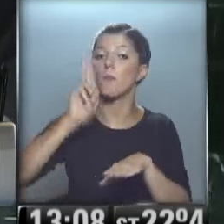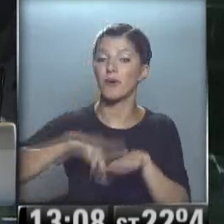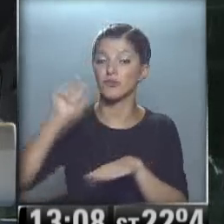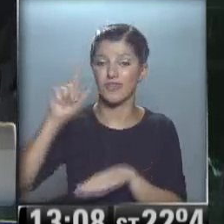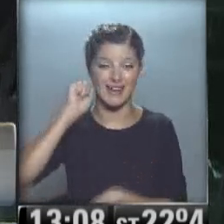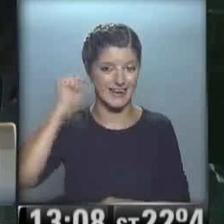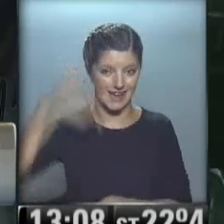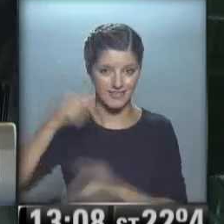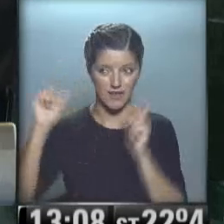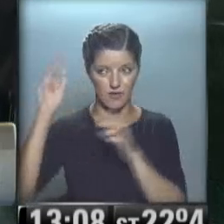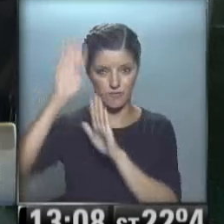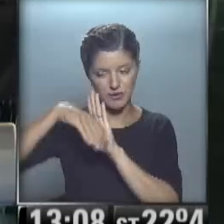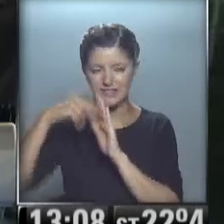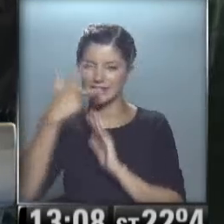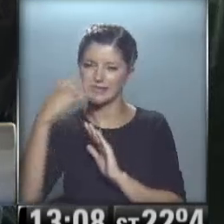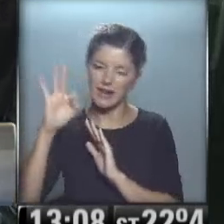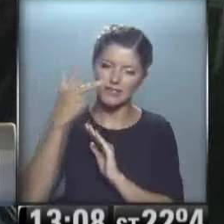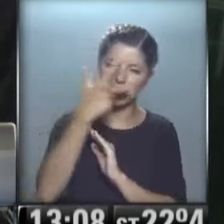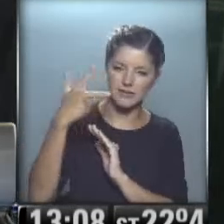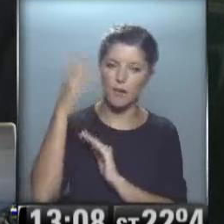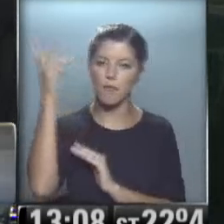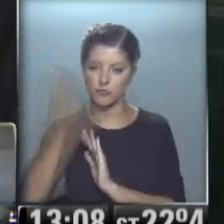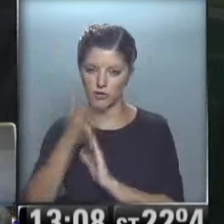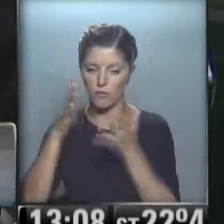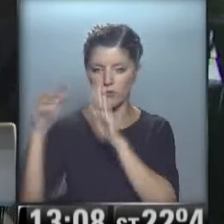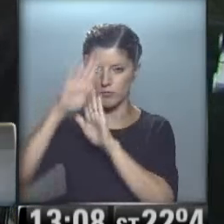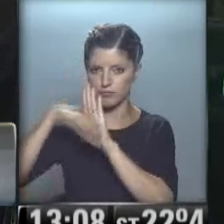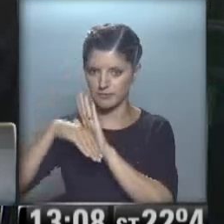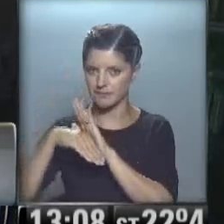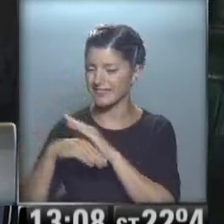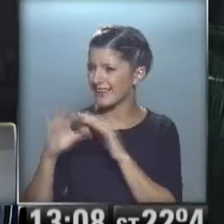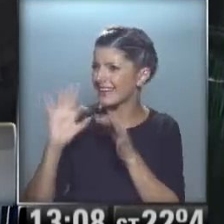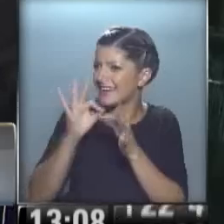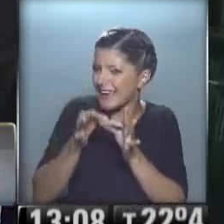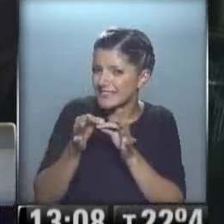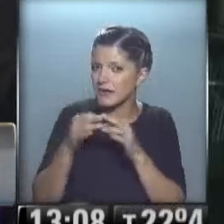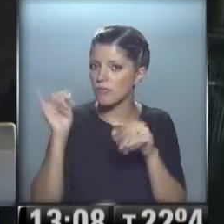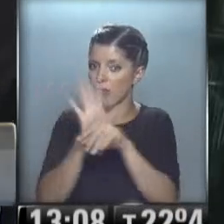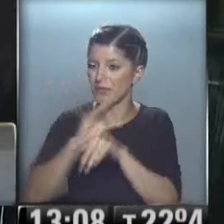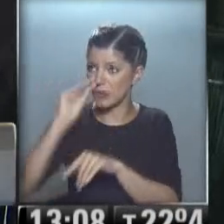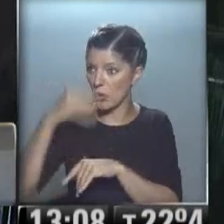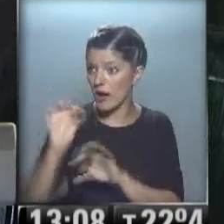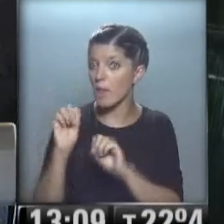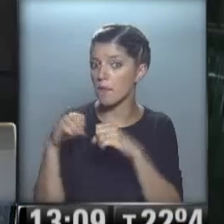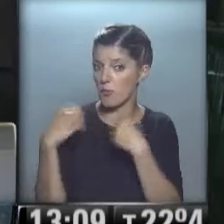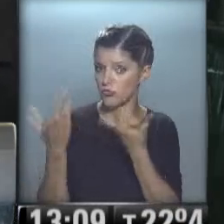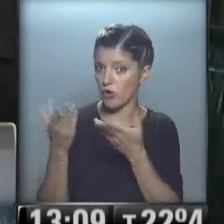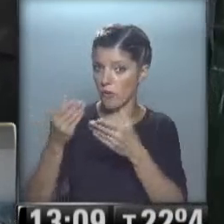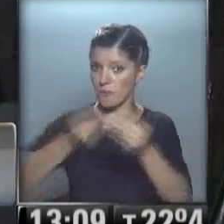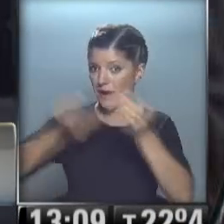gas en un 30-33%. Recordemos que casi parece que le vino bien a Ucrania para negociar